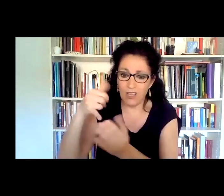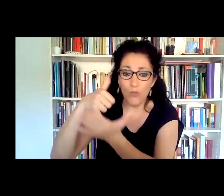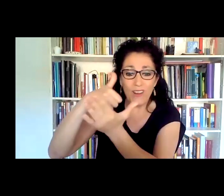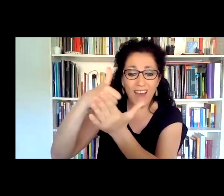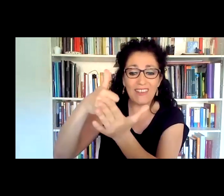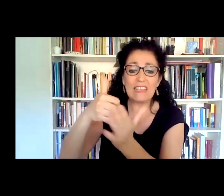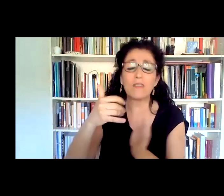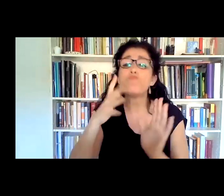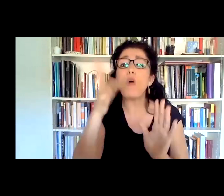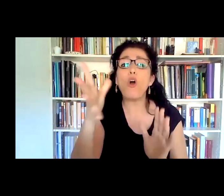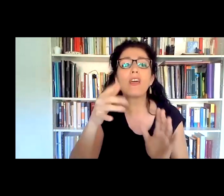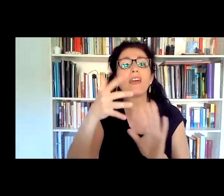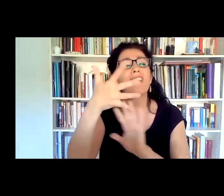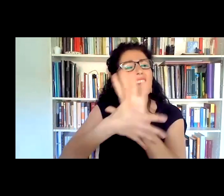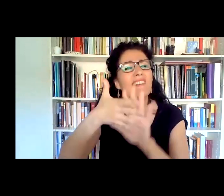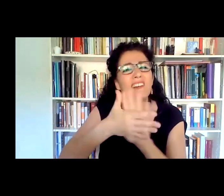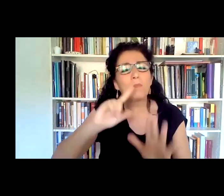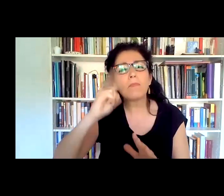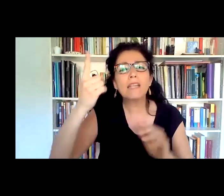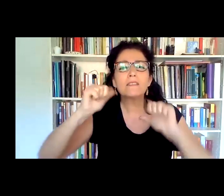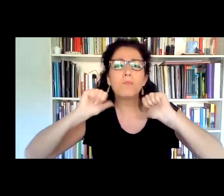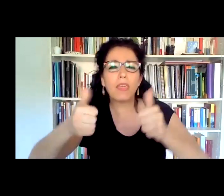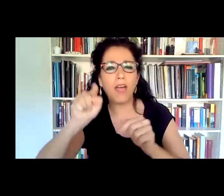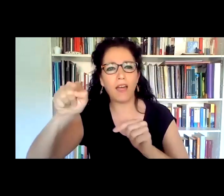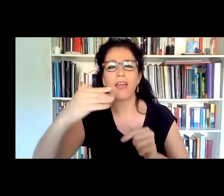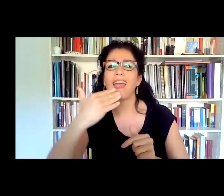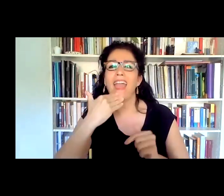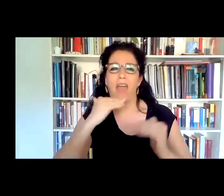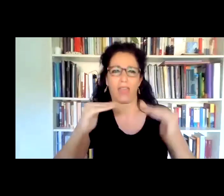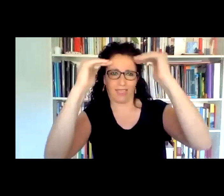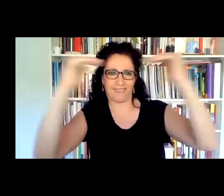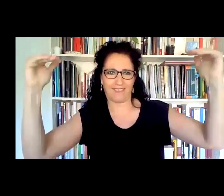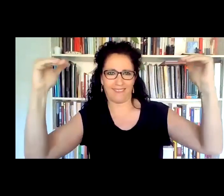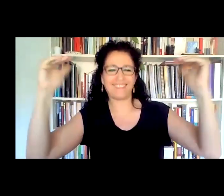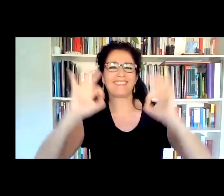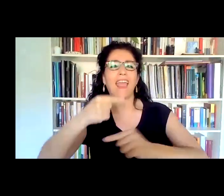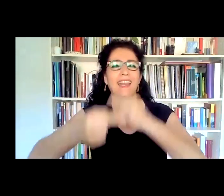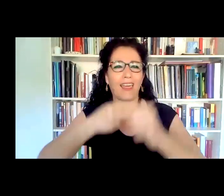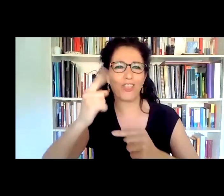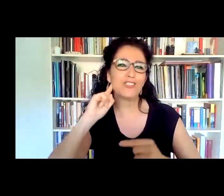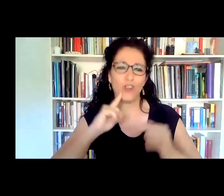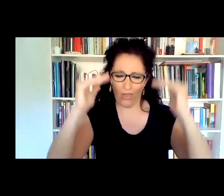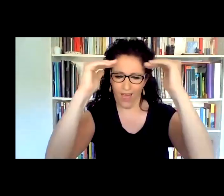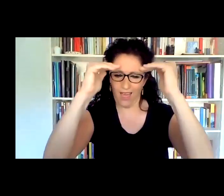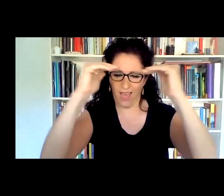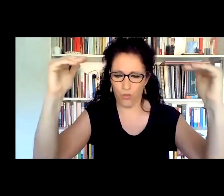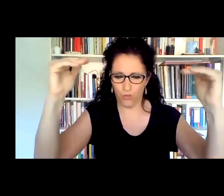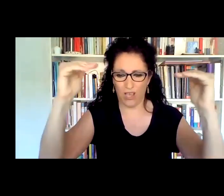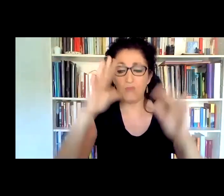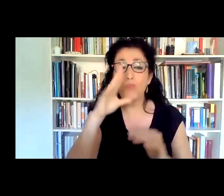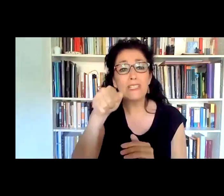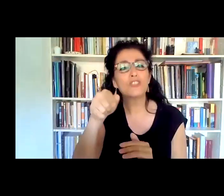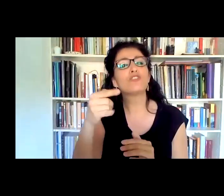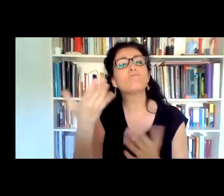determinando gran vulnerabilidad en esa transmisión intergeneracional y dando lugar